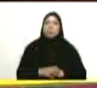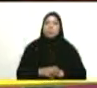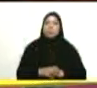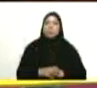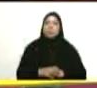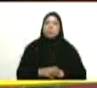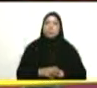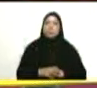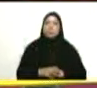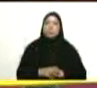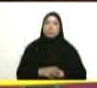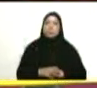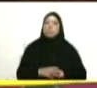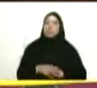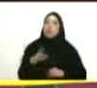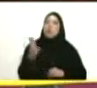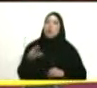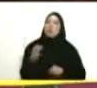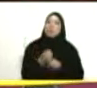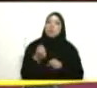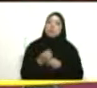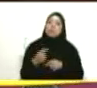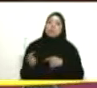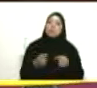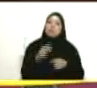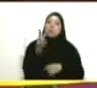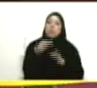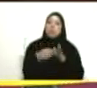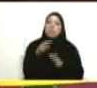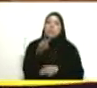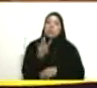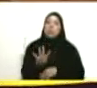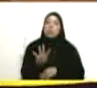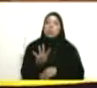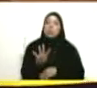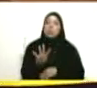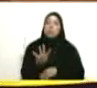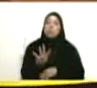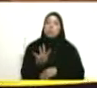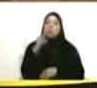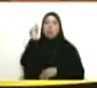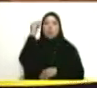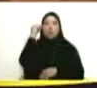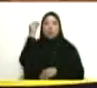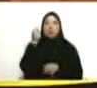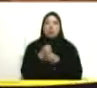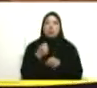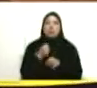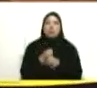Aquí lo que se va a imponer en este país, 2024, ¿ustedes saben qué es?